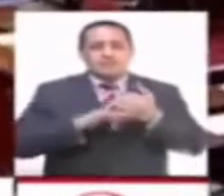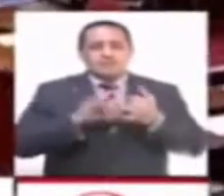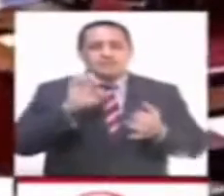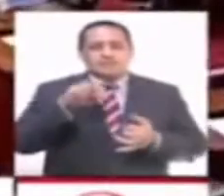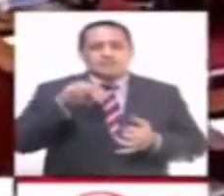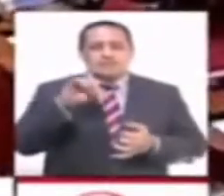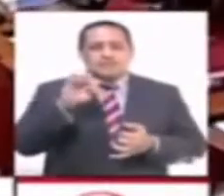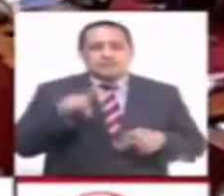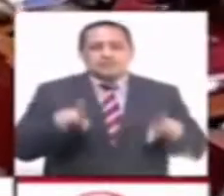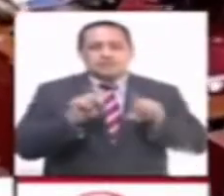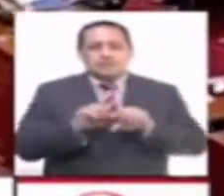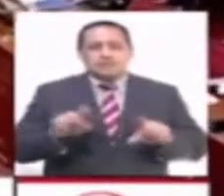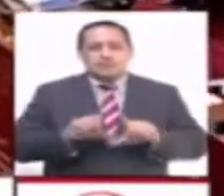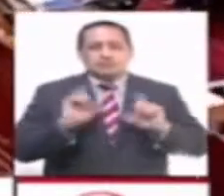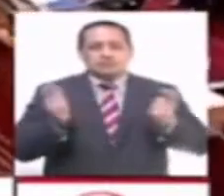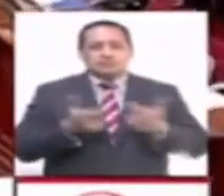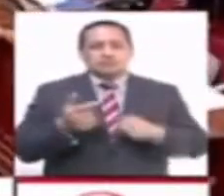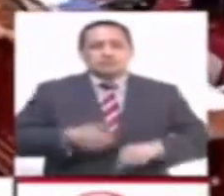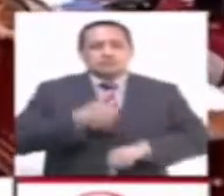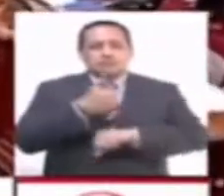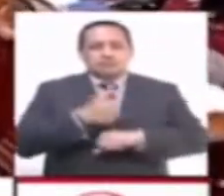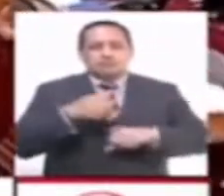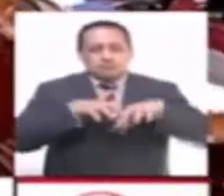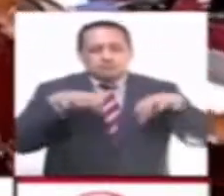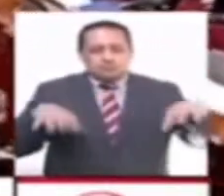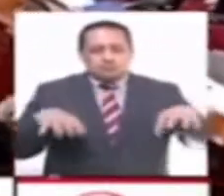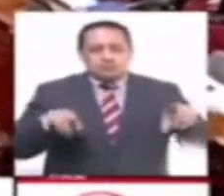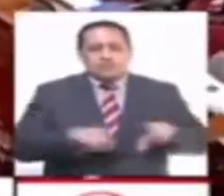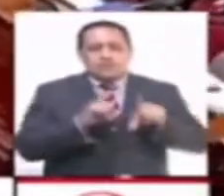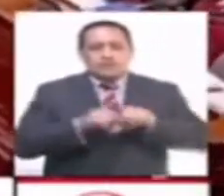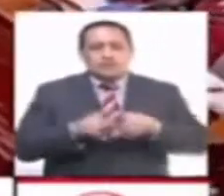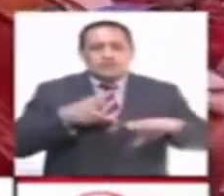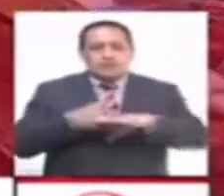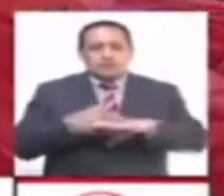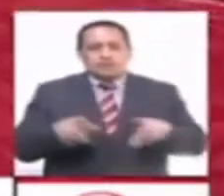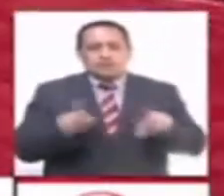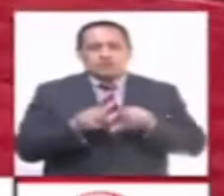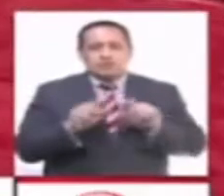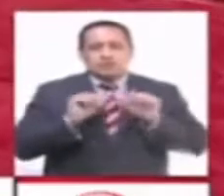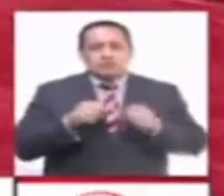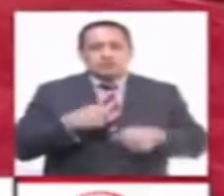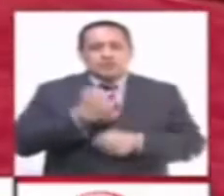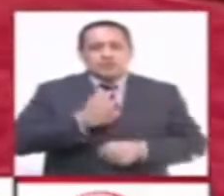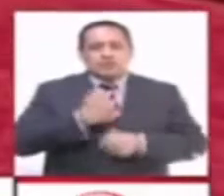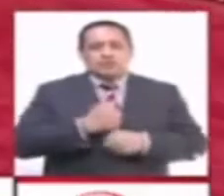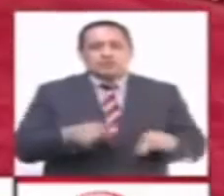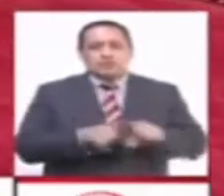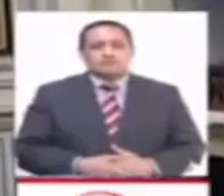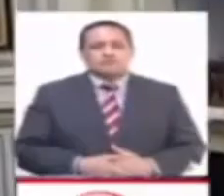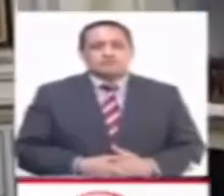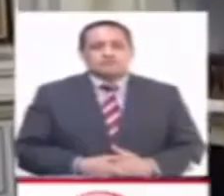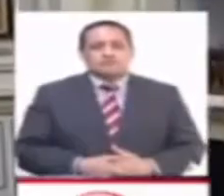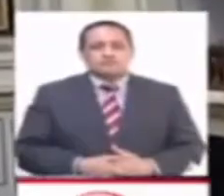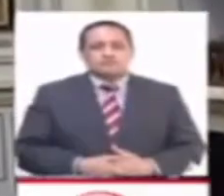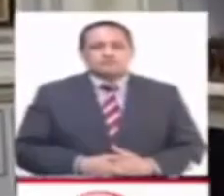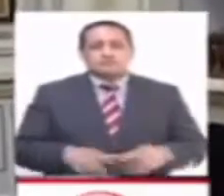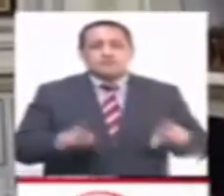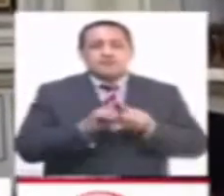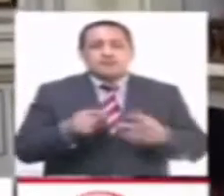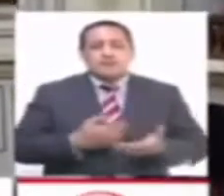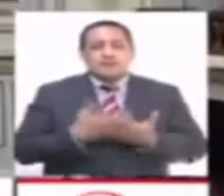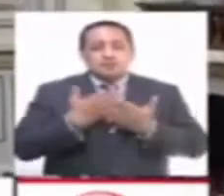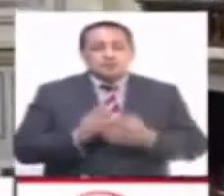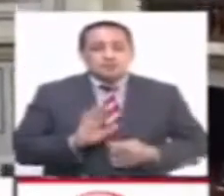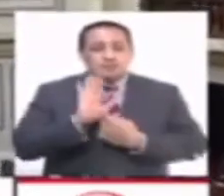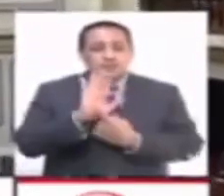preguntarás en qué consistiría este proyecto de ley. Aquí te lo damos a conocer. Según la